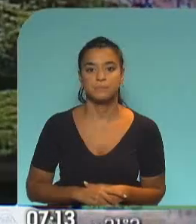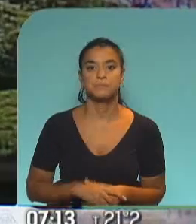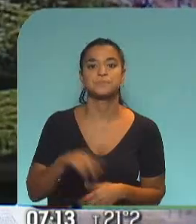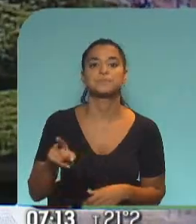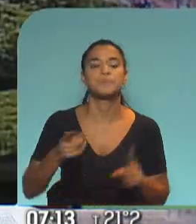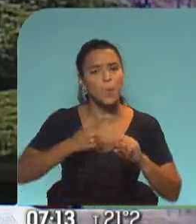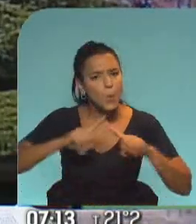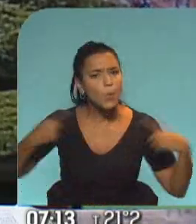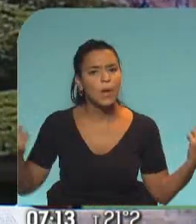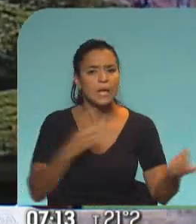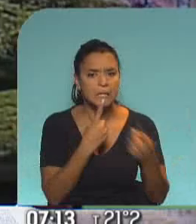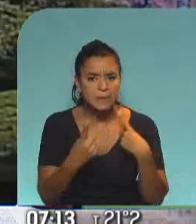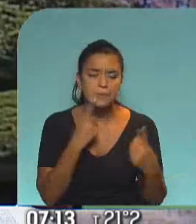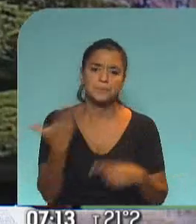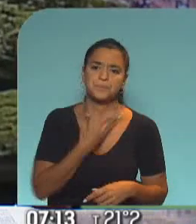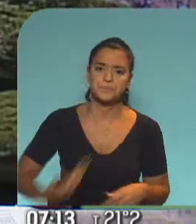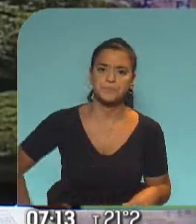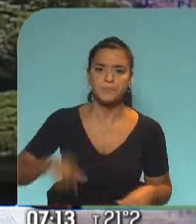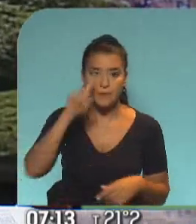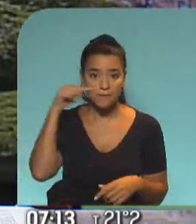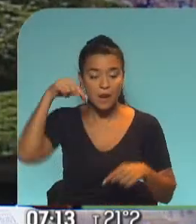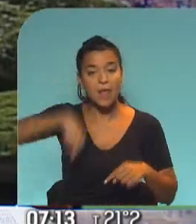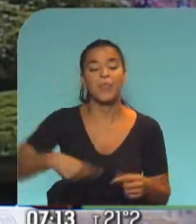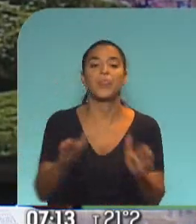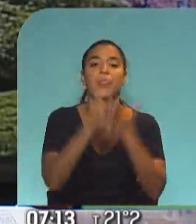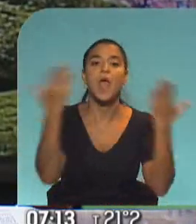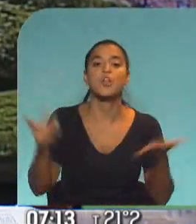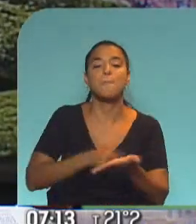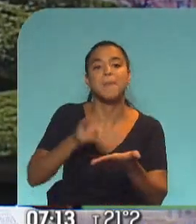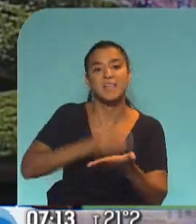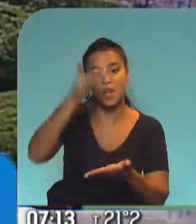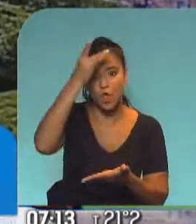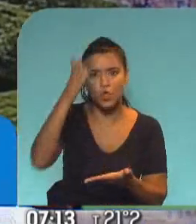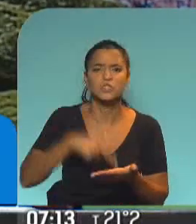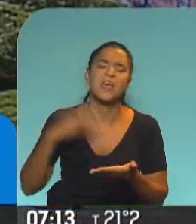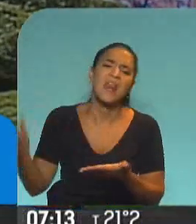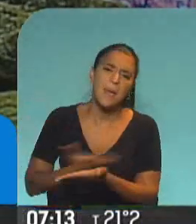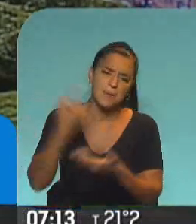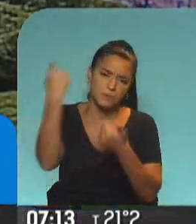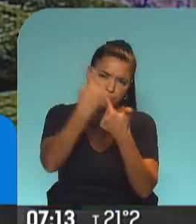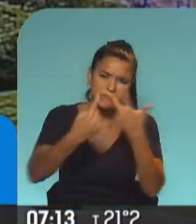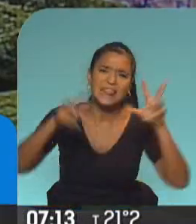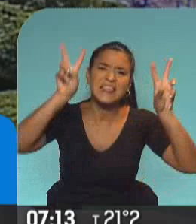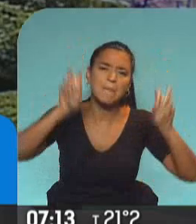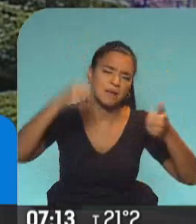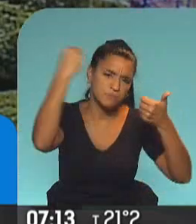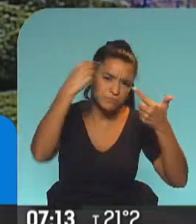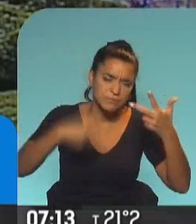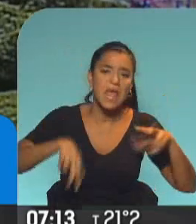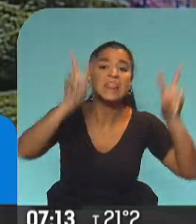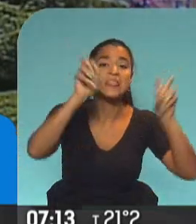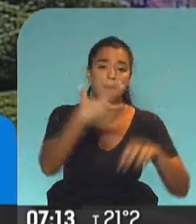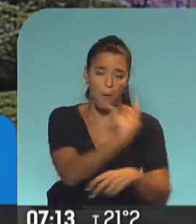La extensa entrevista del presidente Alberto Fernández al diario Página 12 con un repaso de diferentes temas. Obviamente el tema